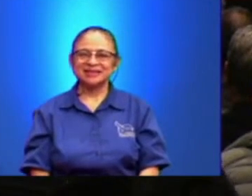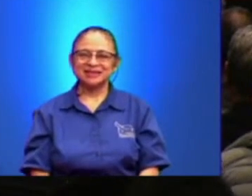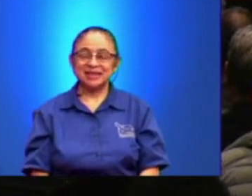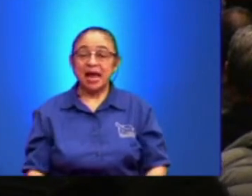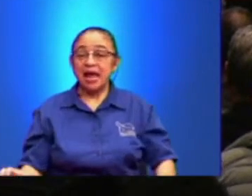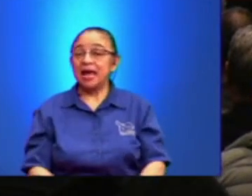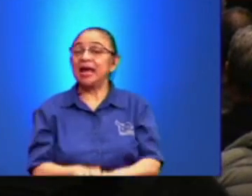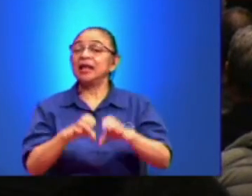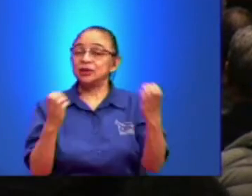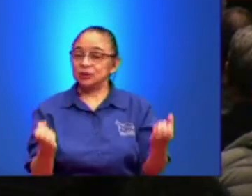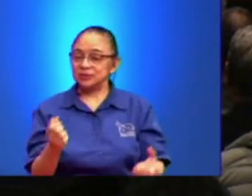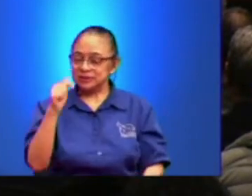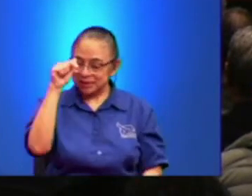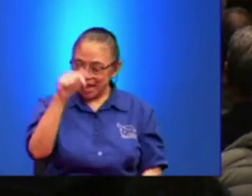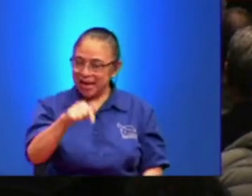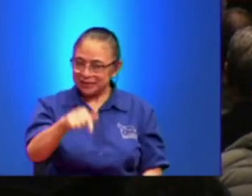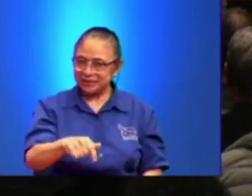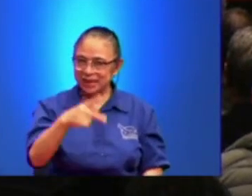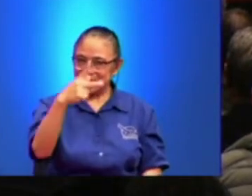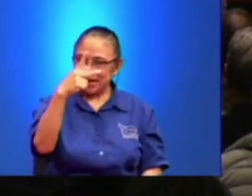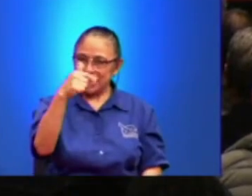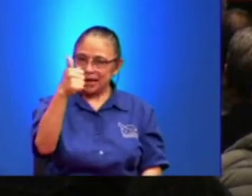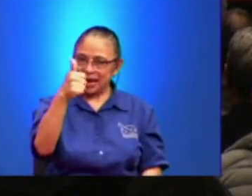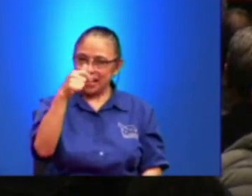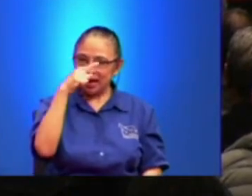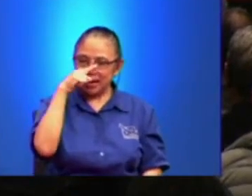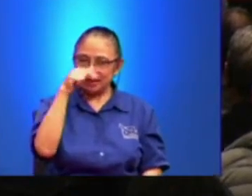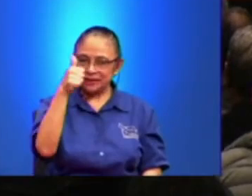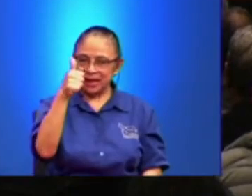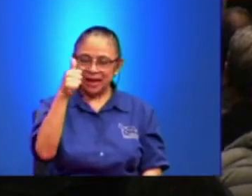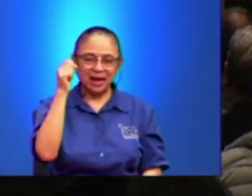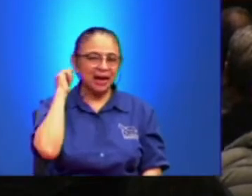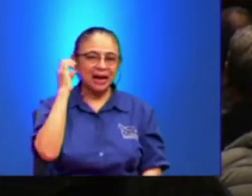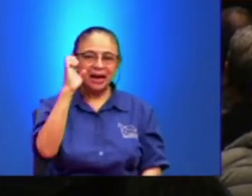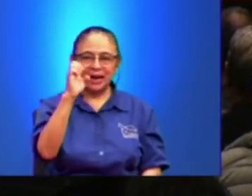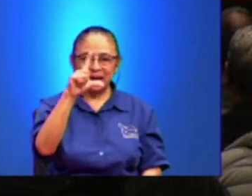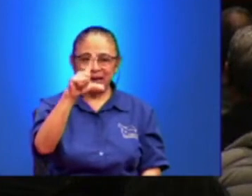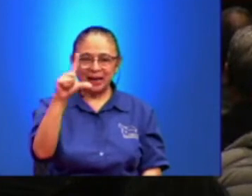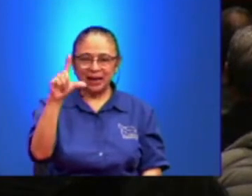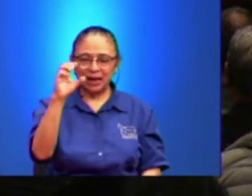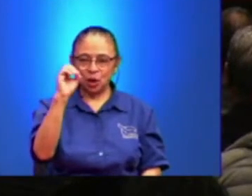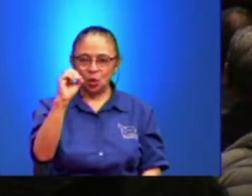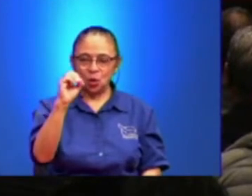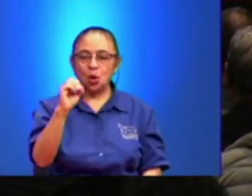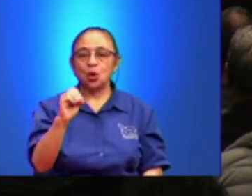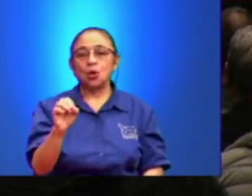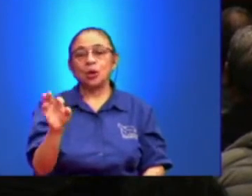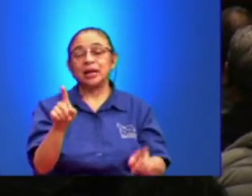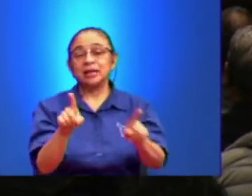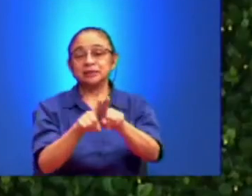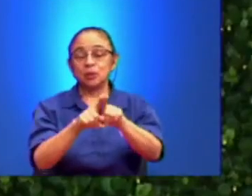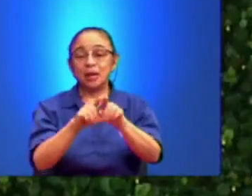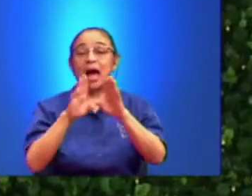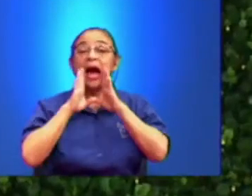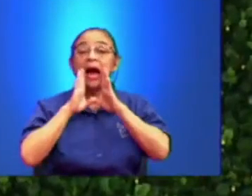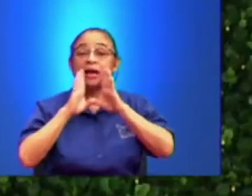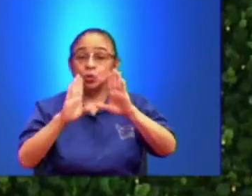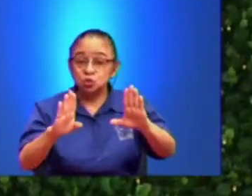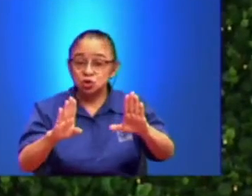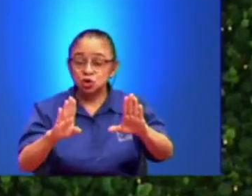entonces este kata hello este anuncio esta enseñanza esta divulgación proclamación y